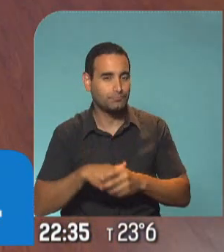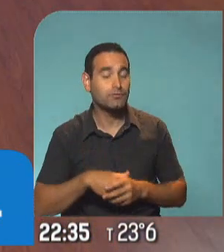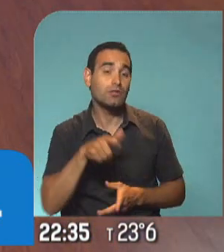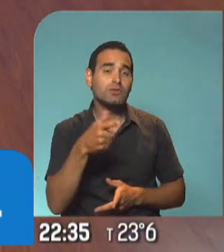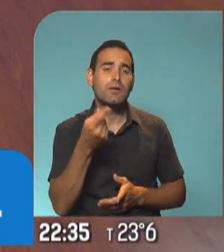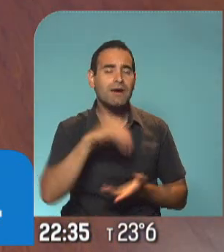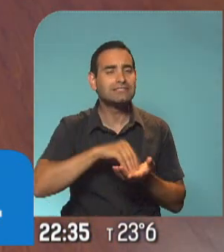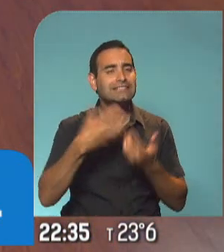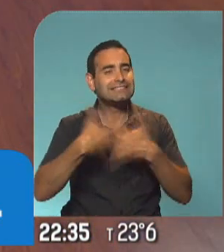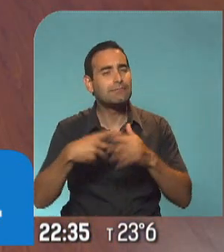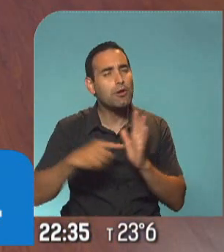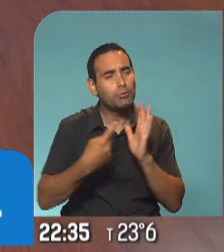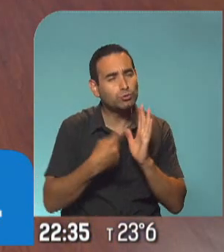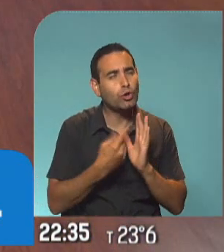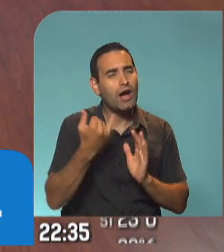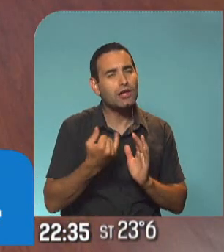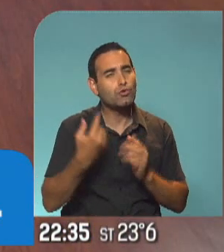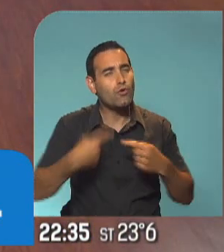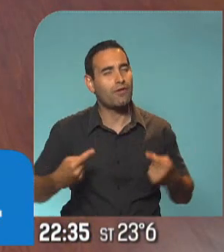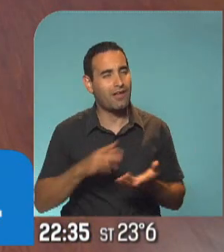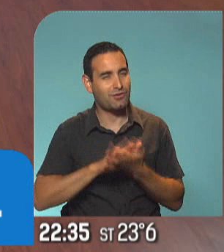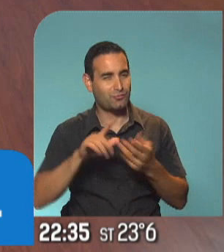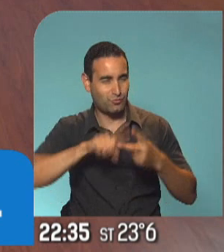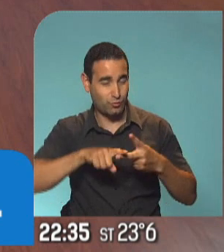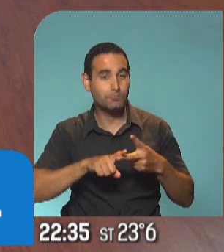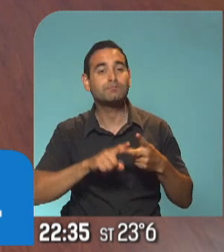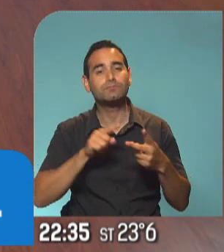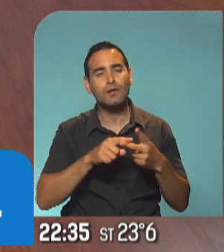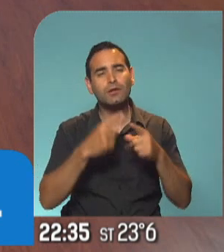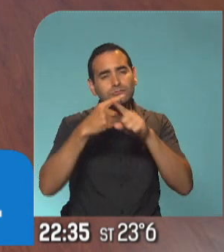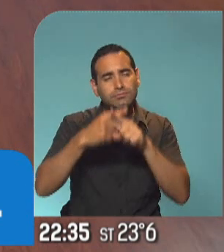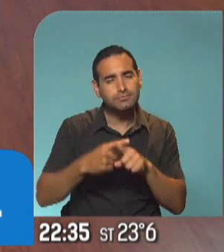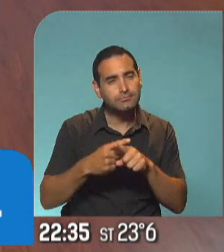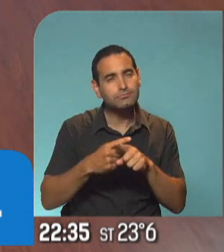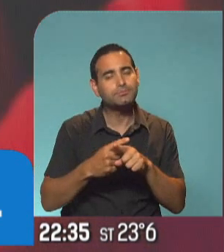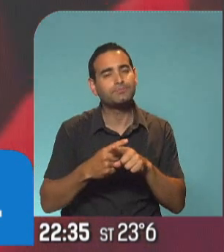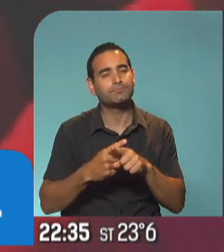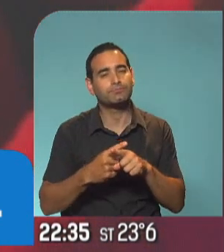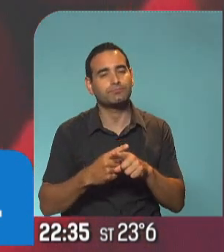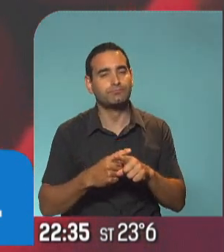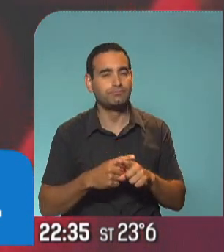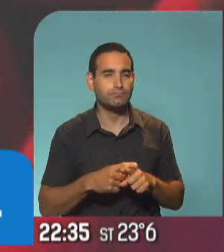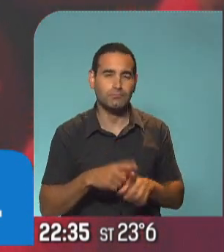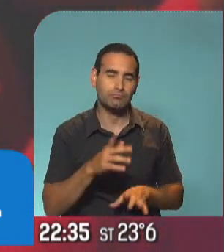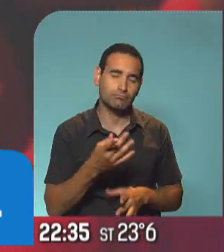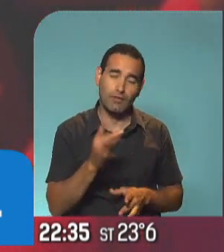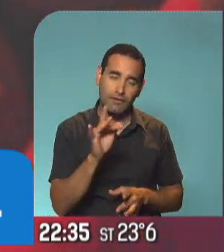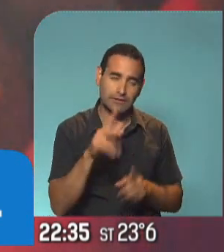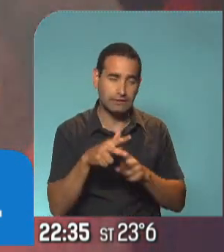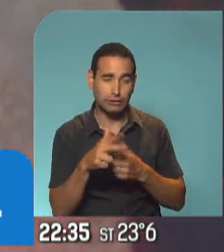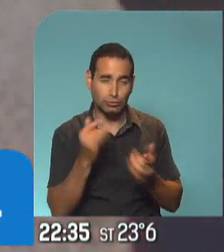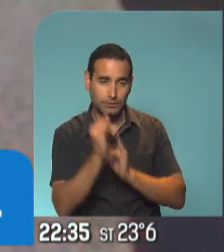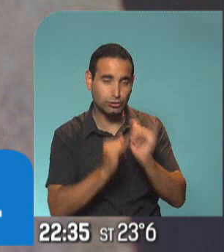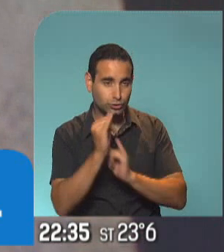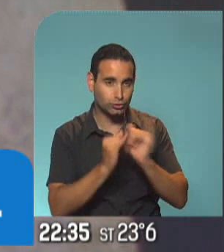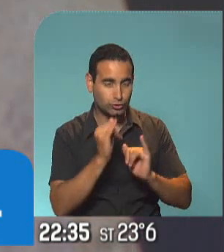puntos introduce una segunda novedad, que es que el cálculo, esto es un poco técnico, digamos, para